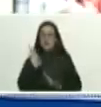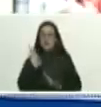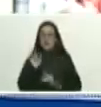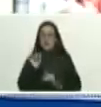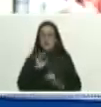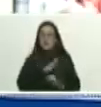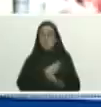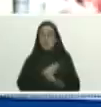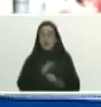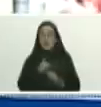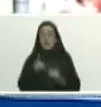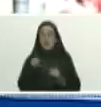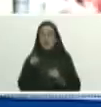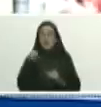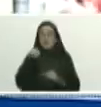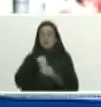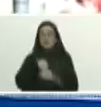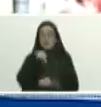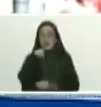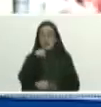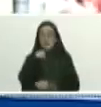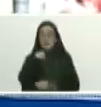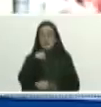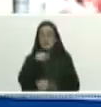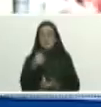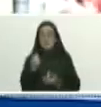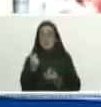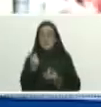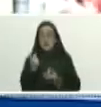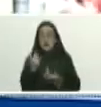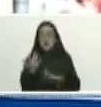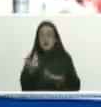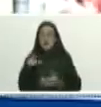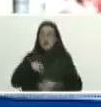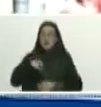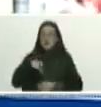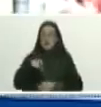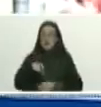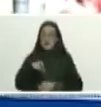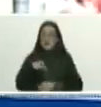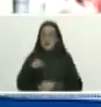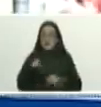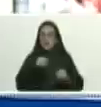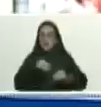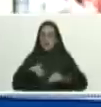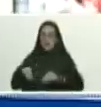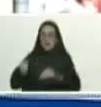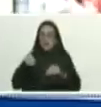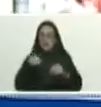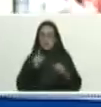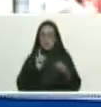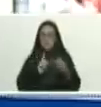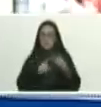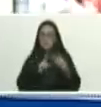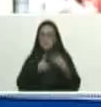el poder local, allí donde hace falta y donde es necesario y donde están los terrenos.